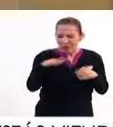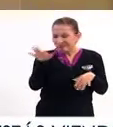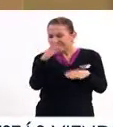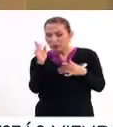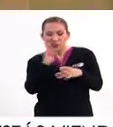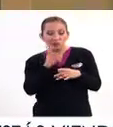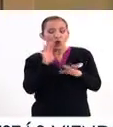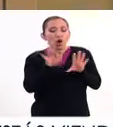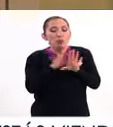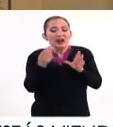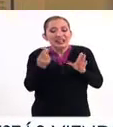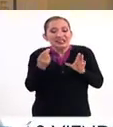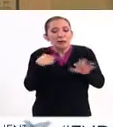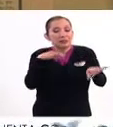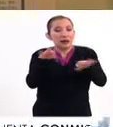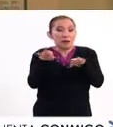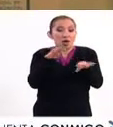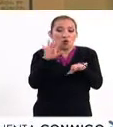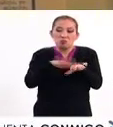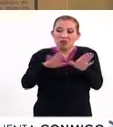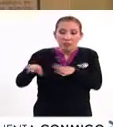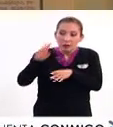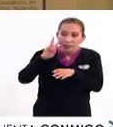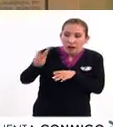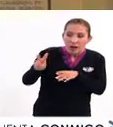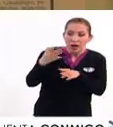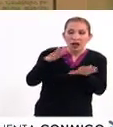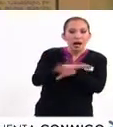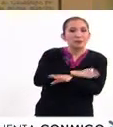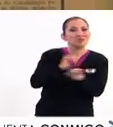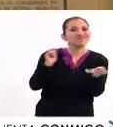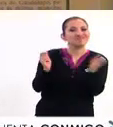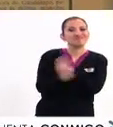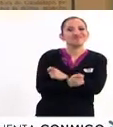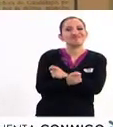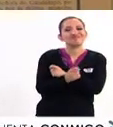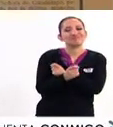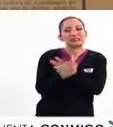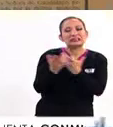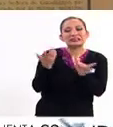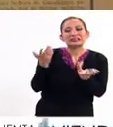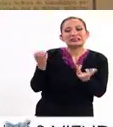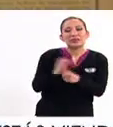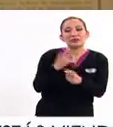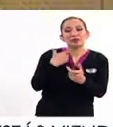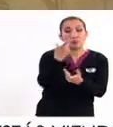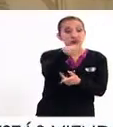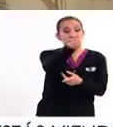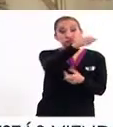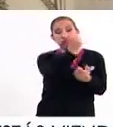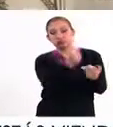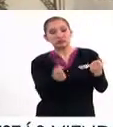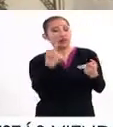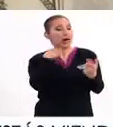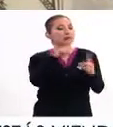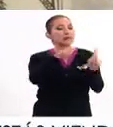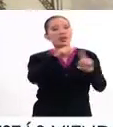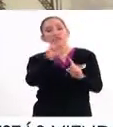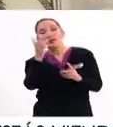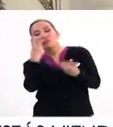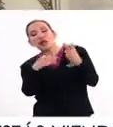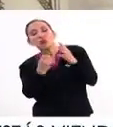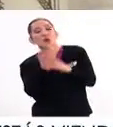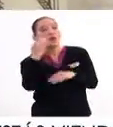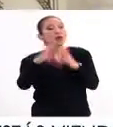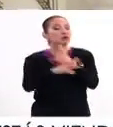talentoso, se va adaptando a las distintas técnicas. Pero realmente lo que lo hace más espectacular no es su litografía, sino cuando llega